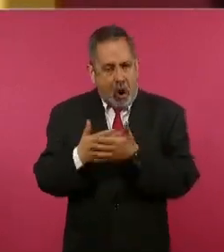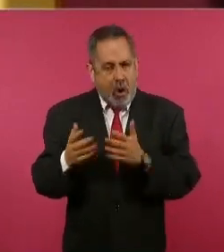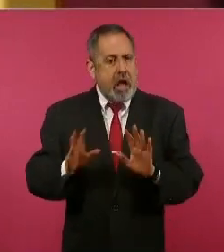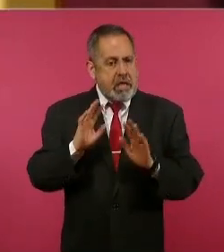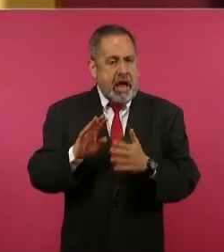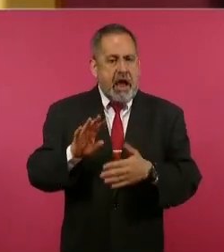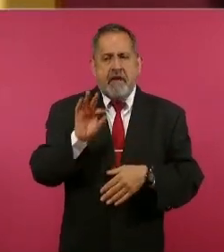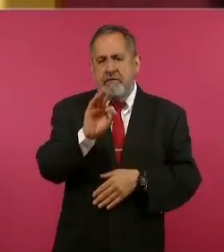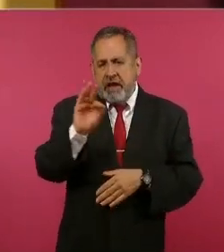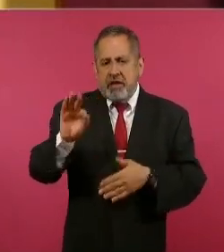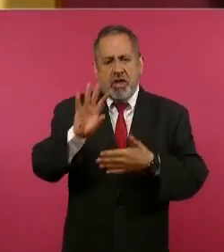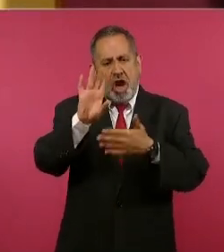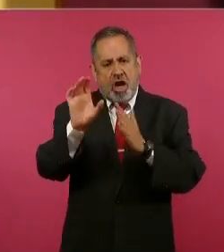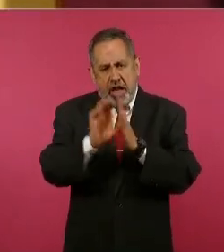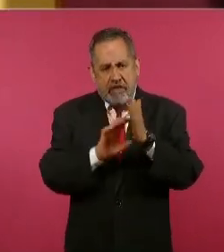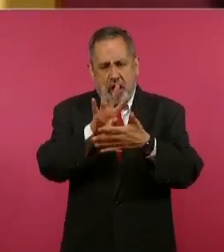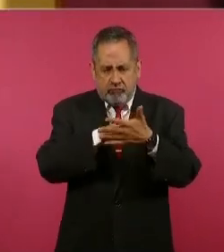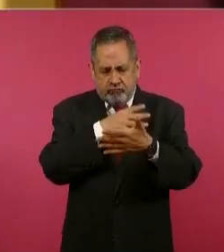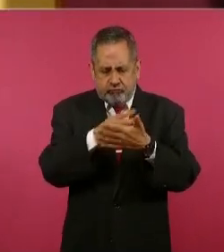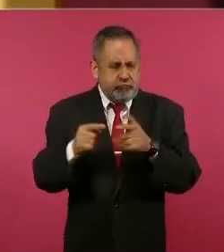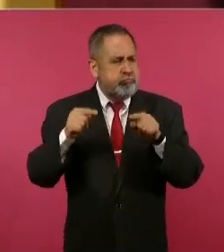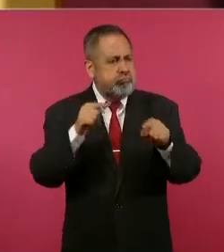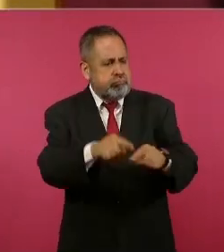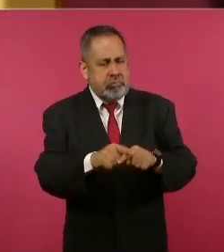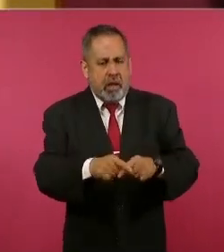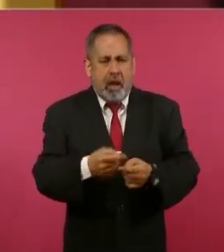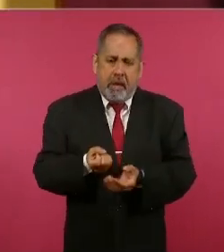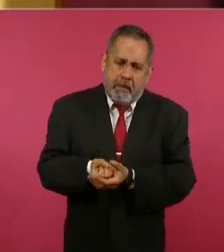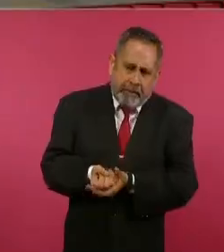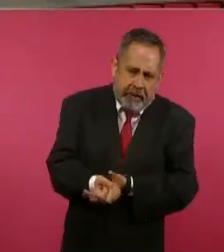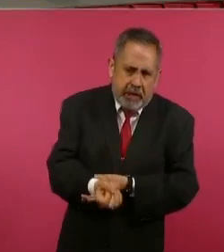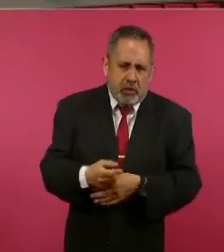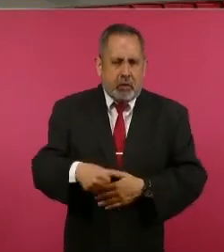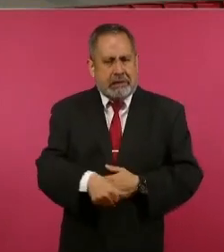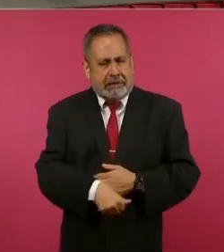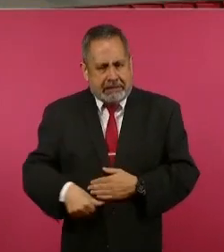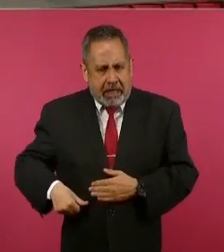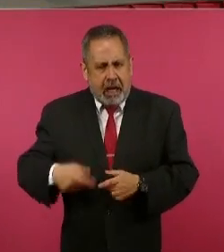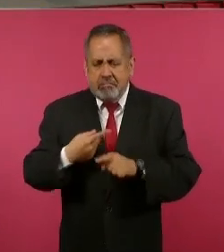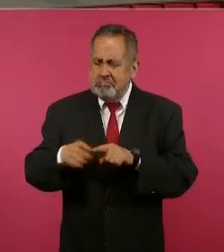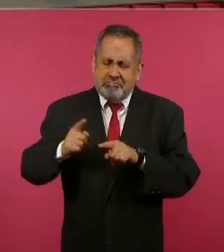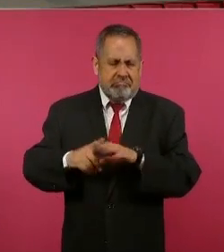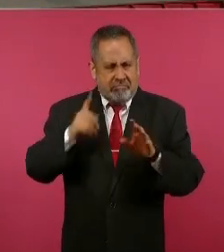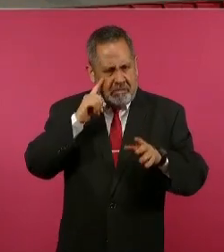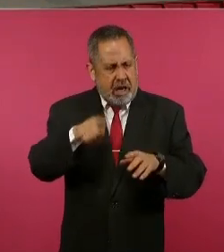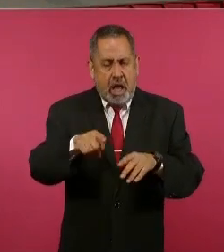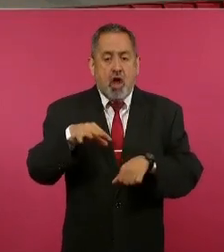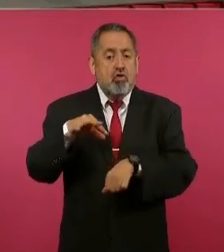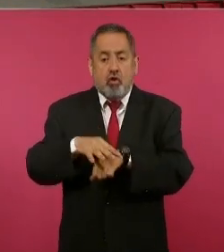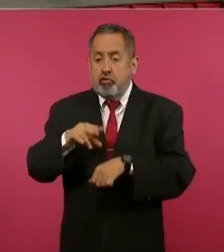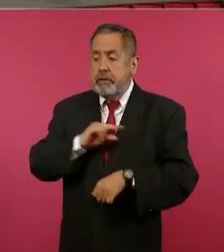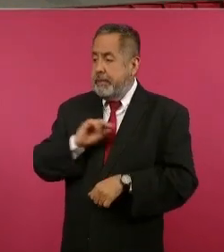cirugías, van a poderse llevar a cabo partos, cesáreas y la consulta externa por médicos y